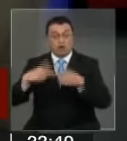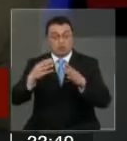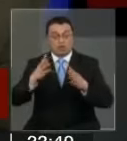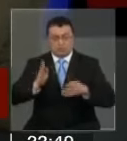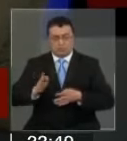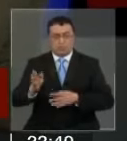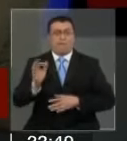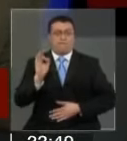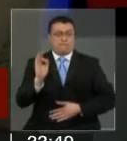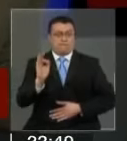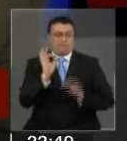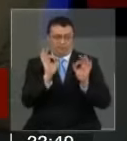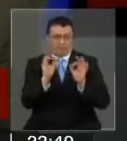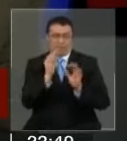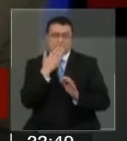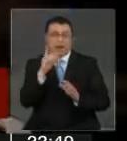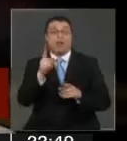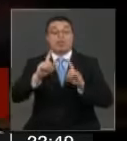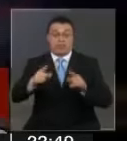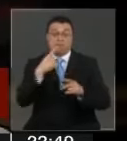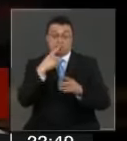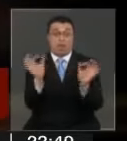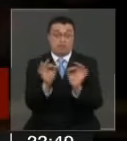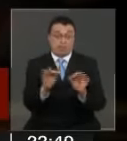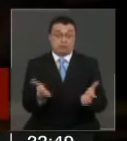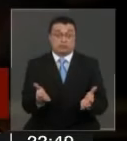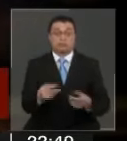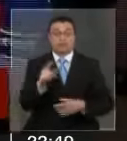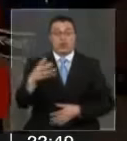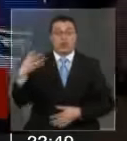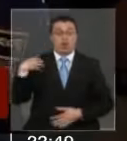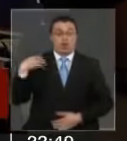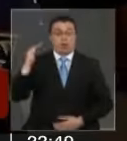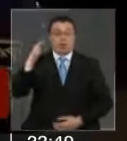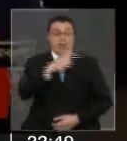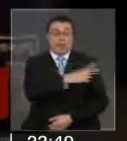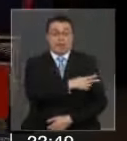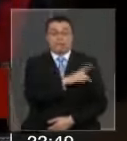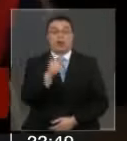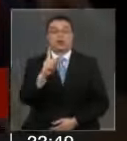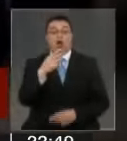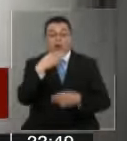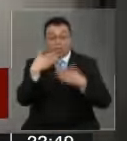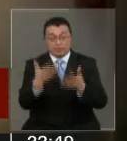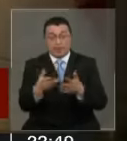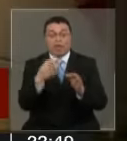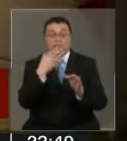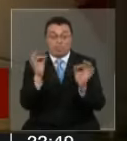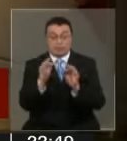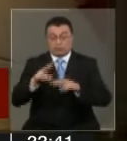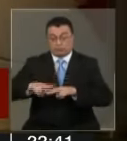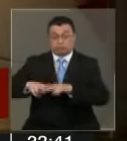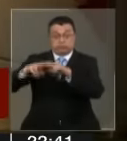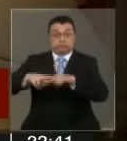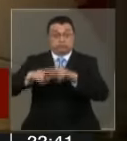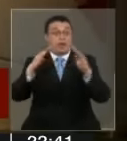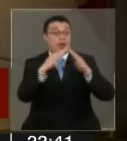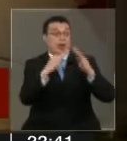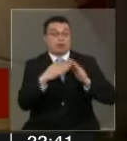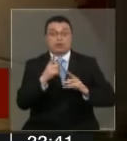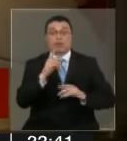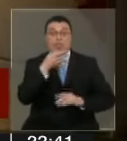militar brillante, tiene que dar explicación. Si el comandante jefe no hace su declaración de patrimonio e intereses, bueno,